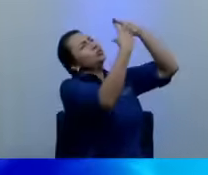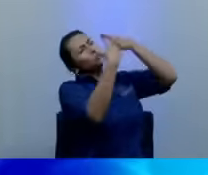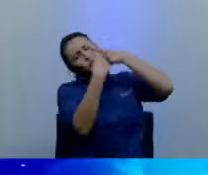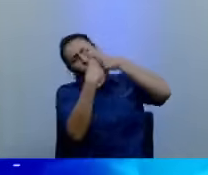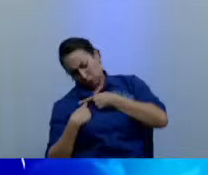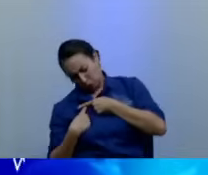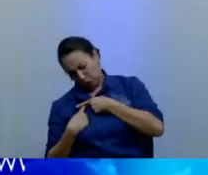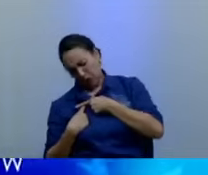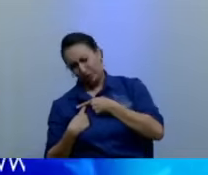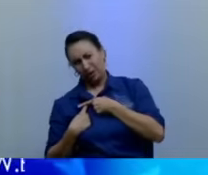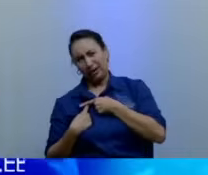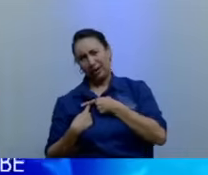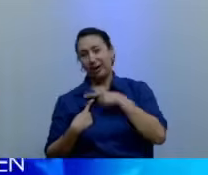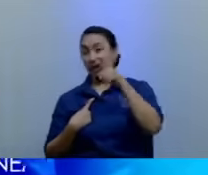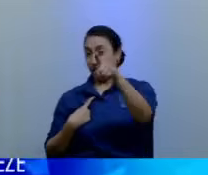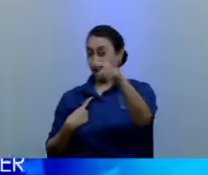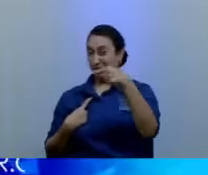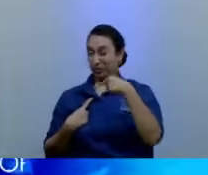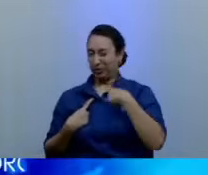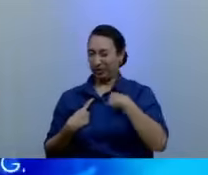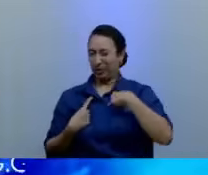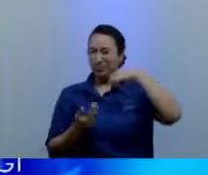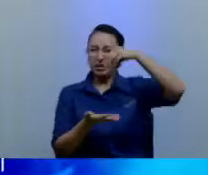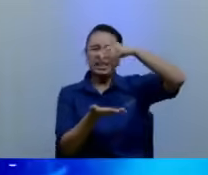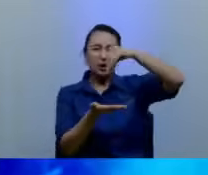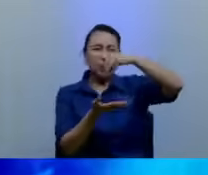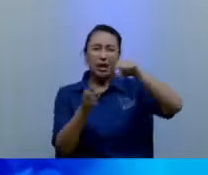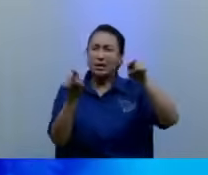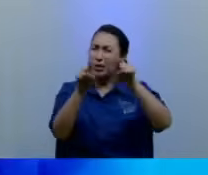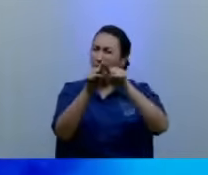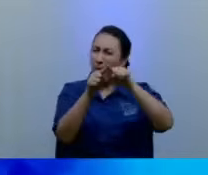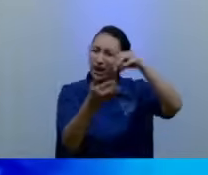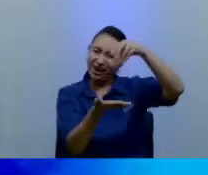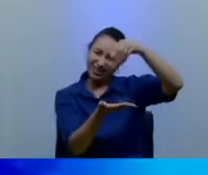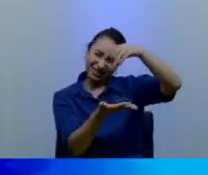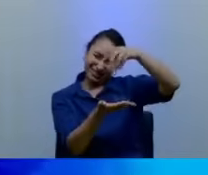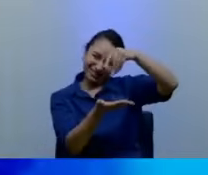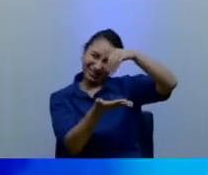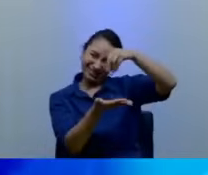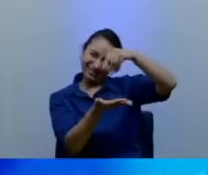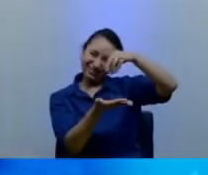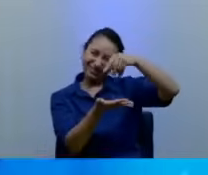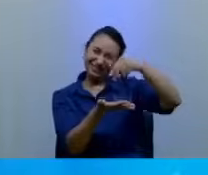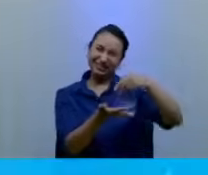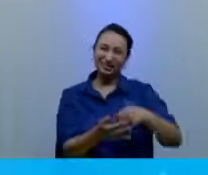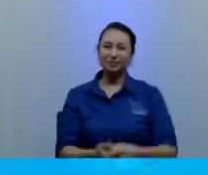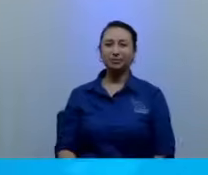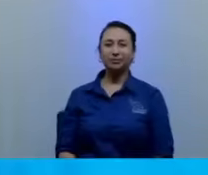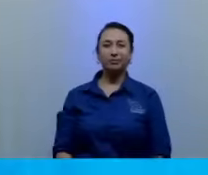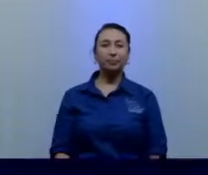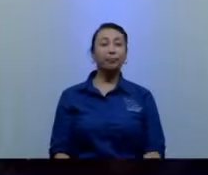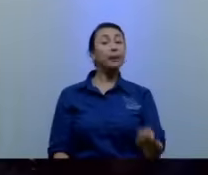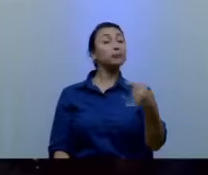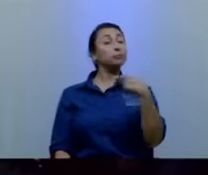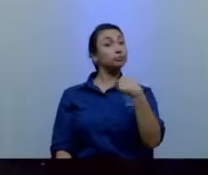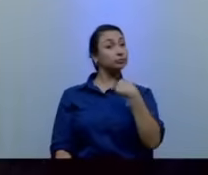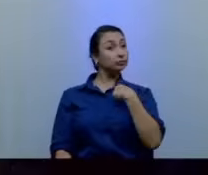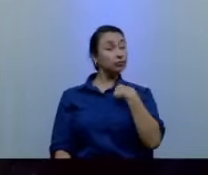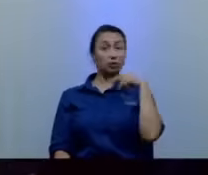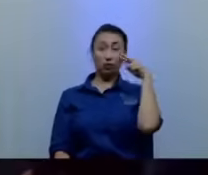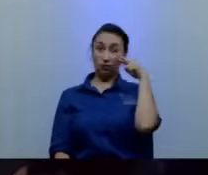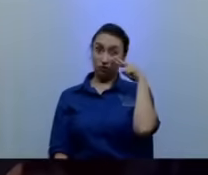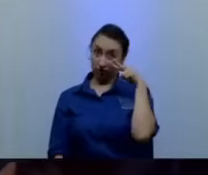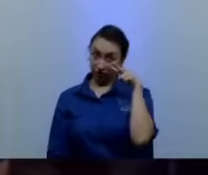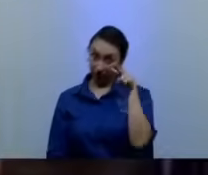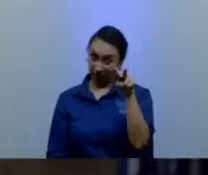cree, pero yo sí lo creo. Yo lo veo en la Biblia repetidas veces. Yo veo cómo aquel